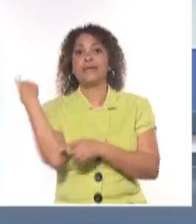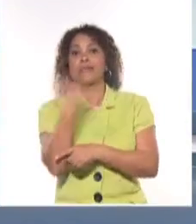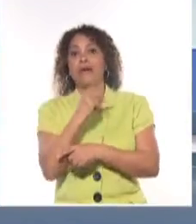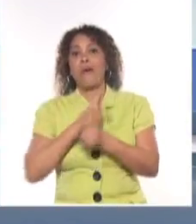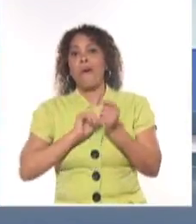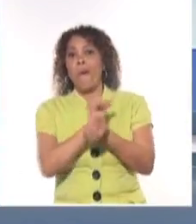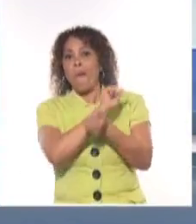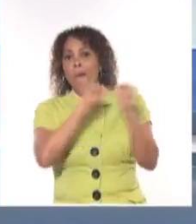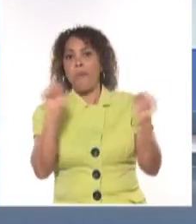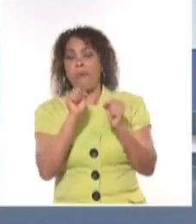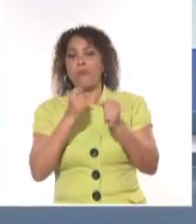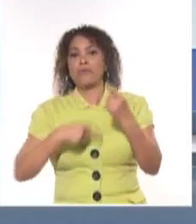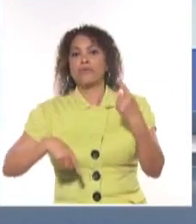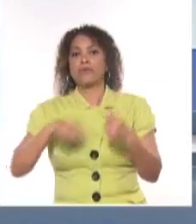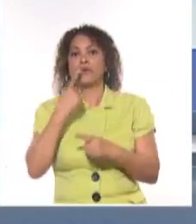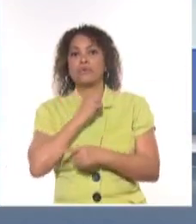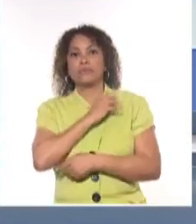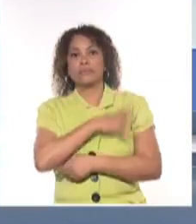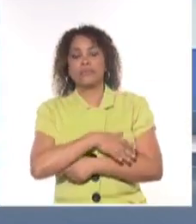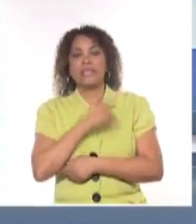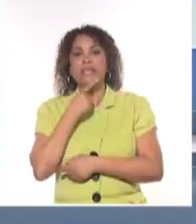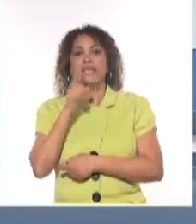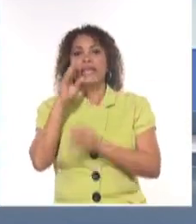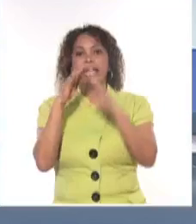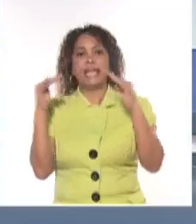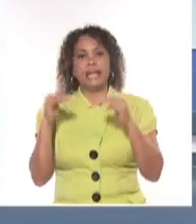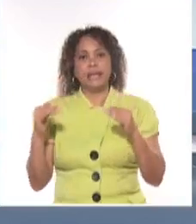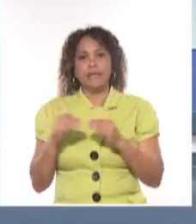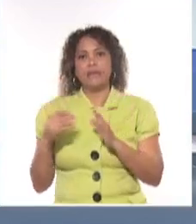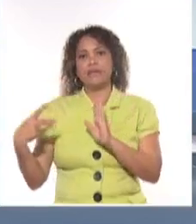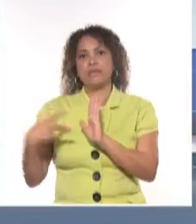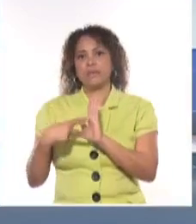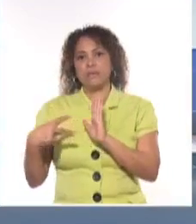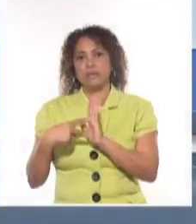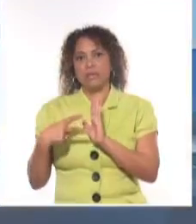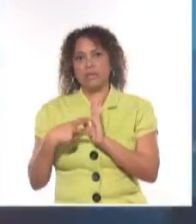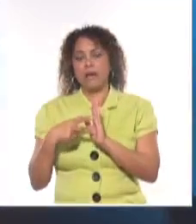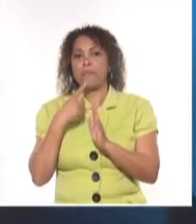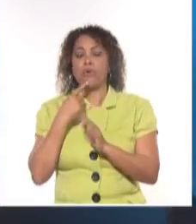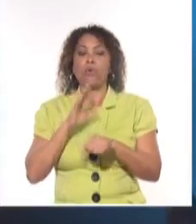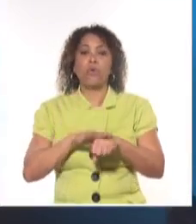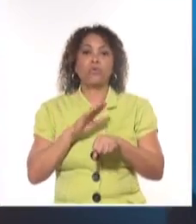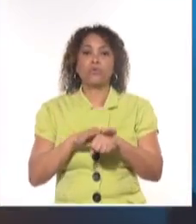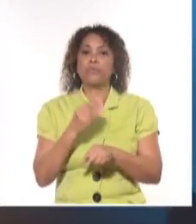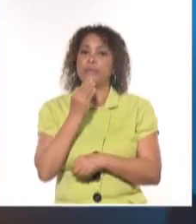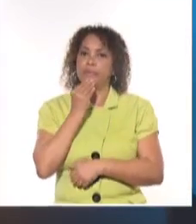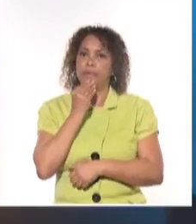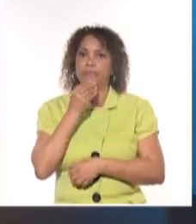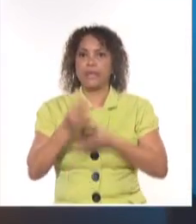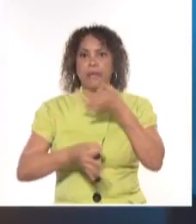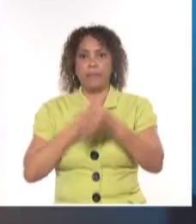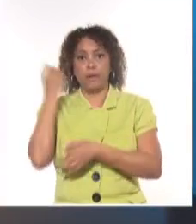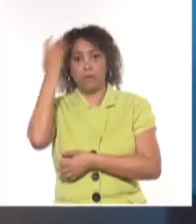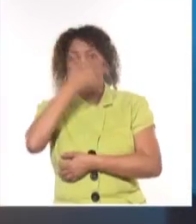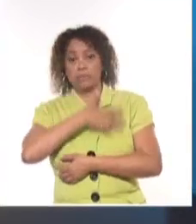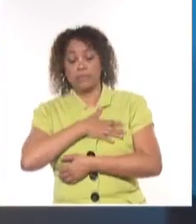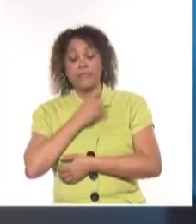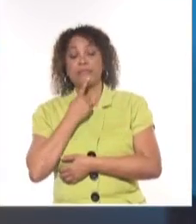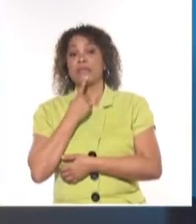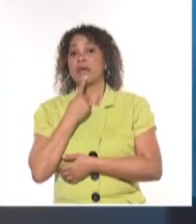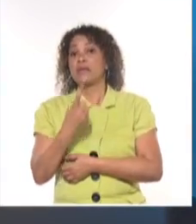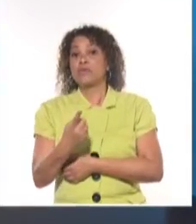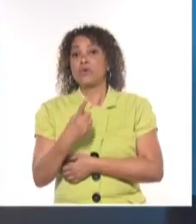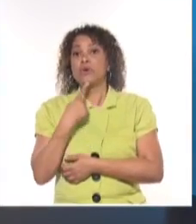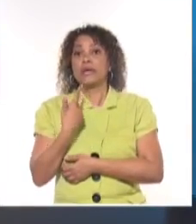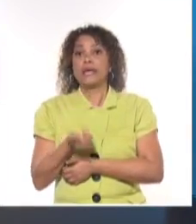palestinos, Líbano y Siria por parte de la maquinaria de guerra israelí. Este dirigente árabe cuestionó también la incapacidad